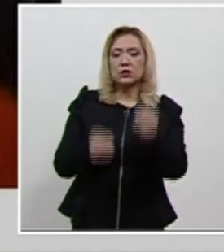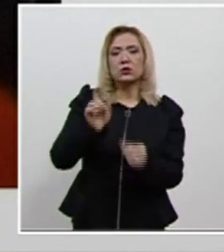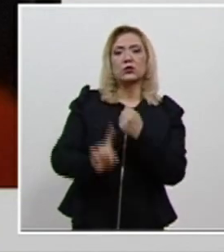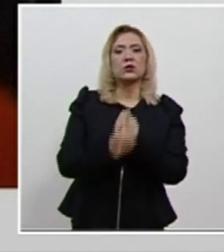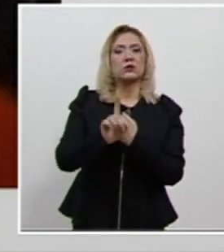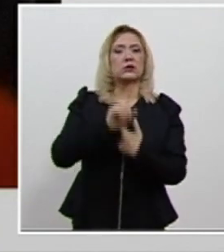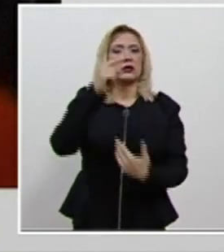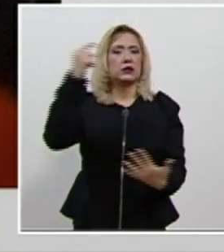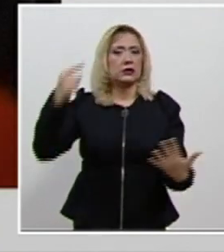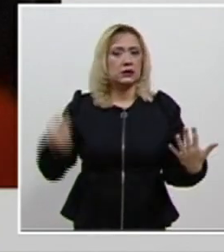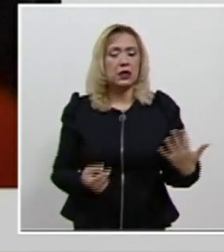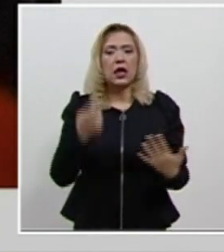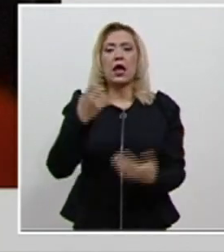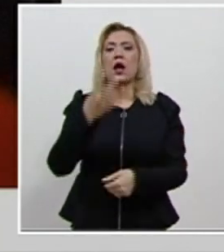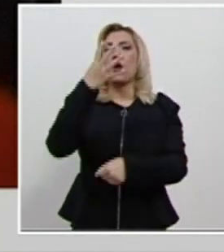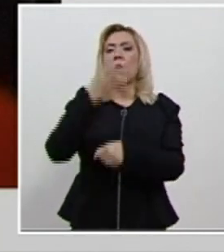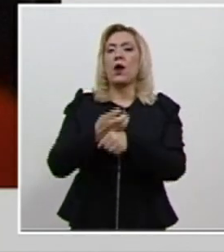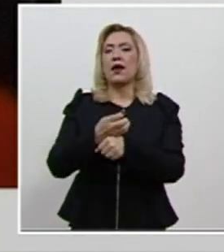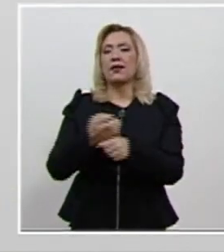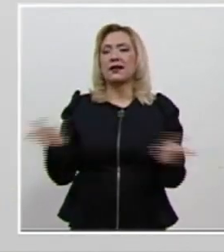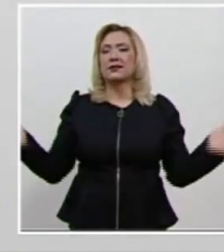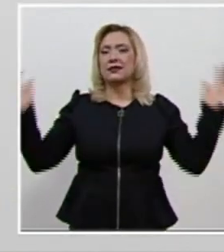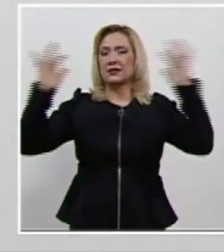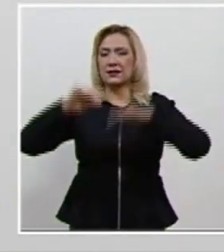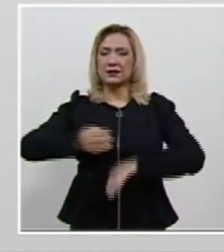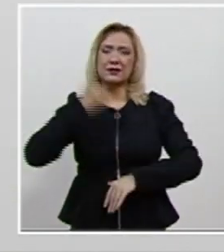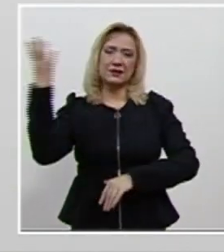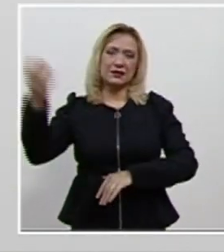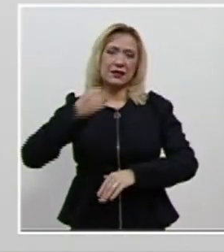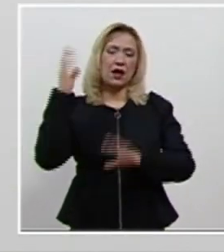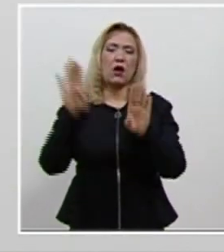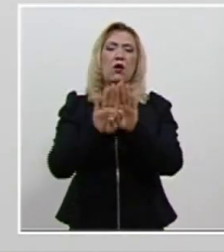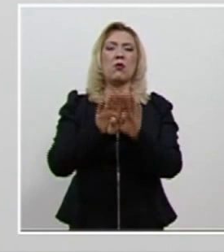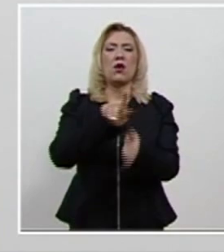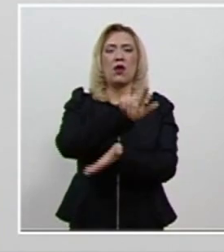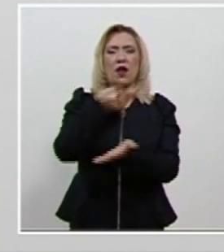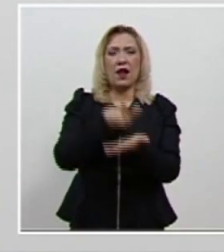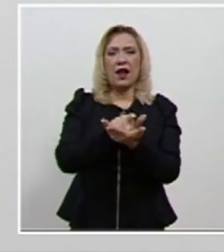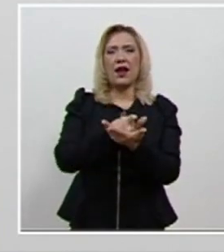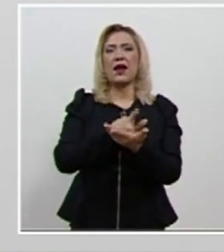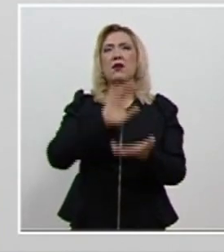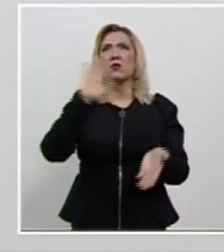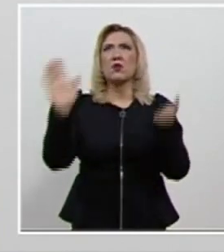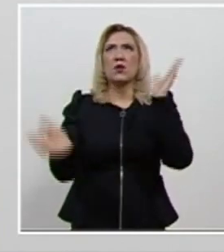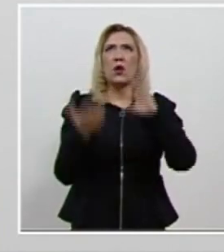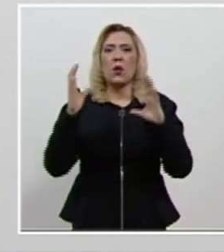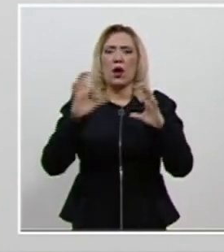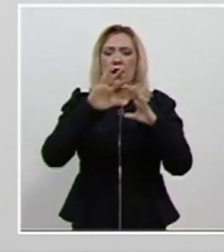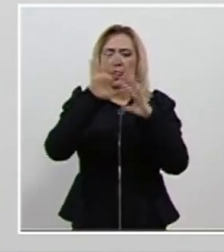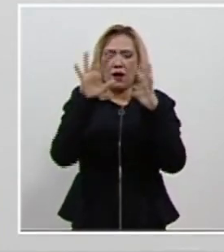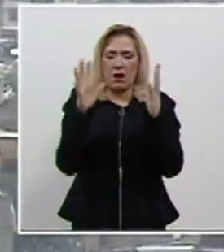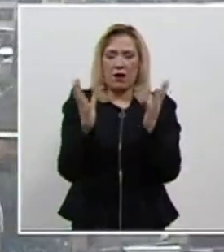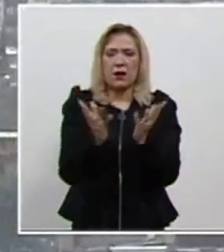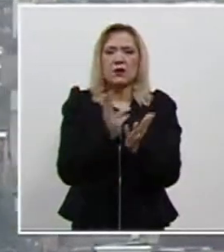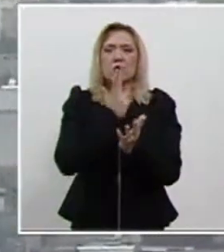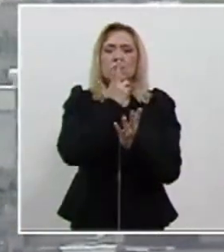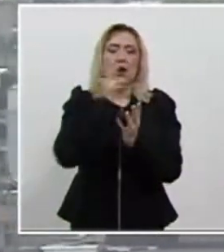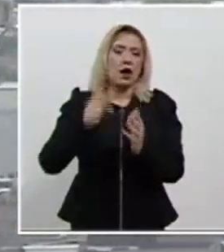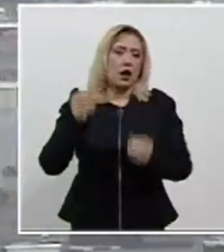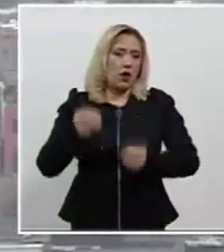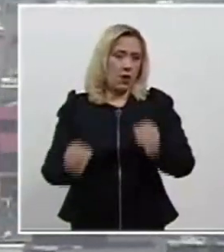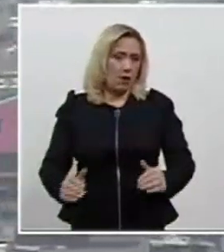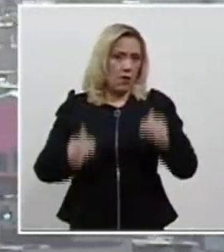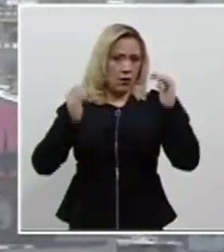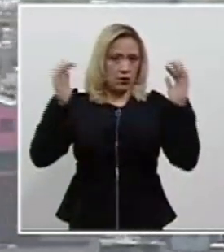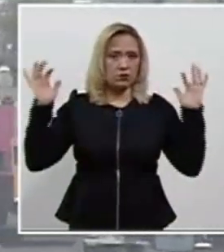asuntos. Durante la cuarta sesión del Seminario Permanente sobre Justicia Climática, organizado por la Suprema Corte, se indicó